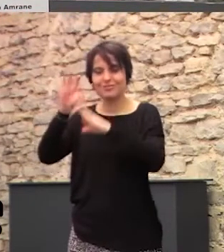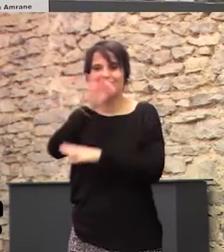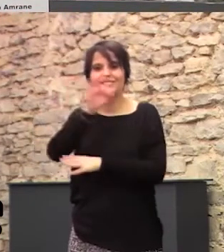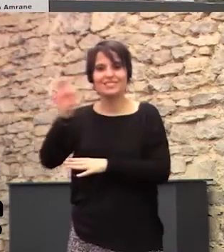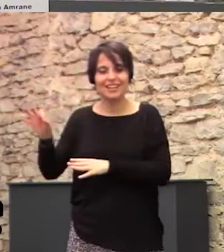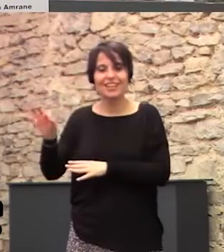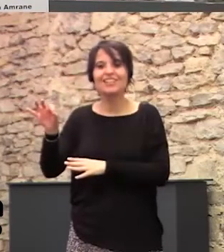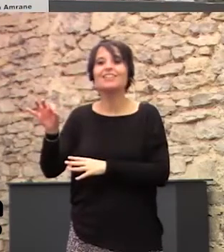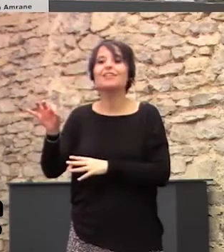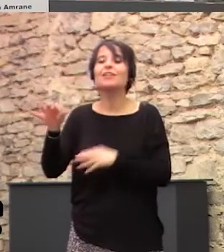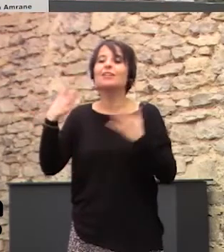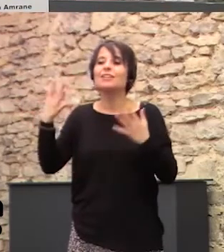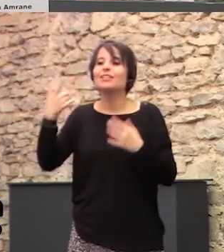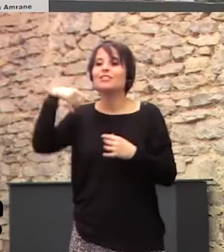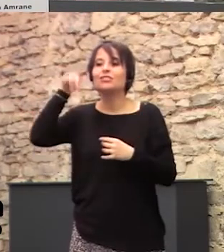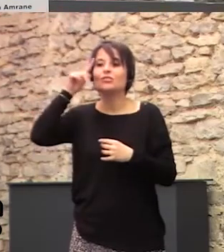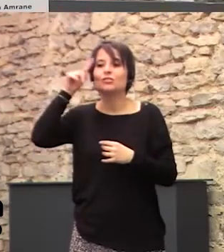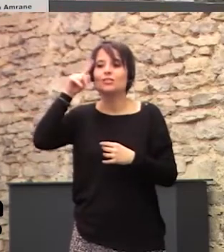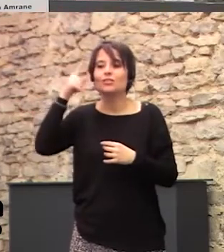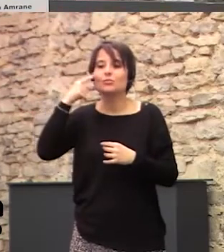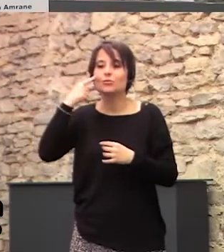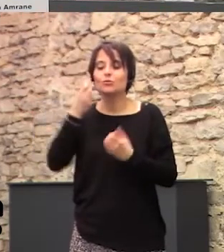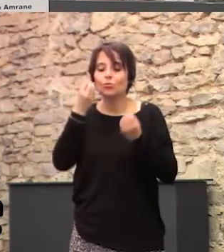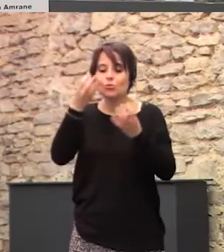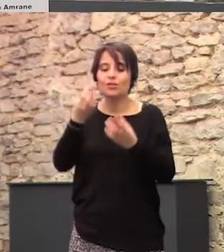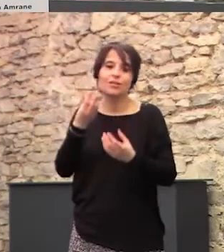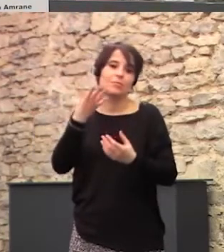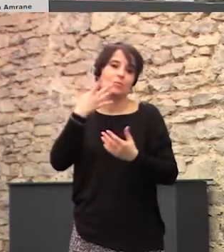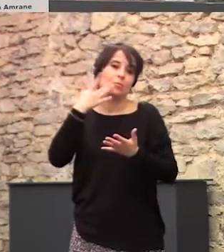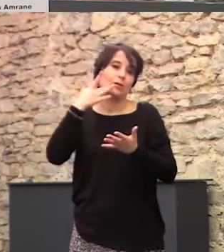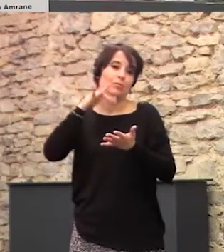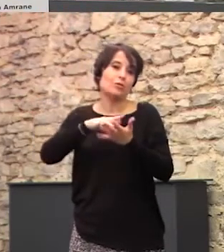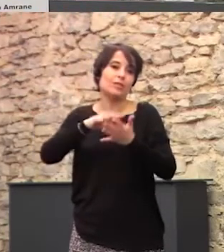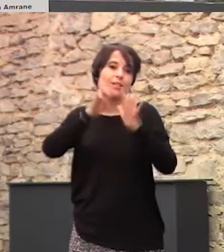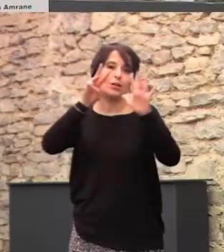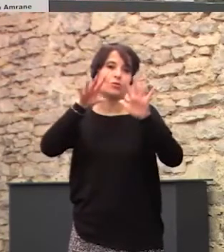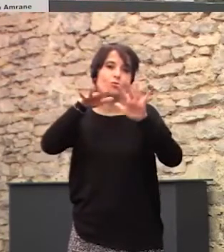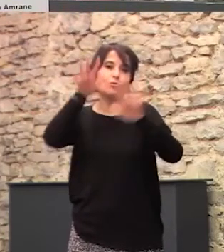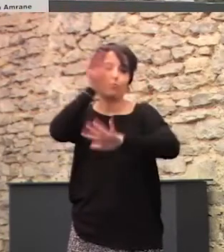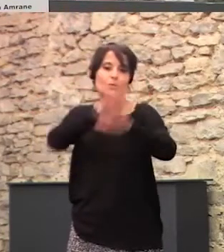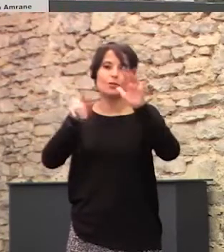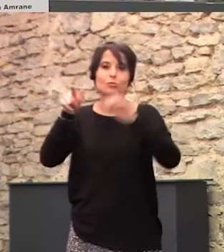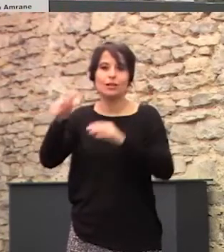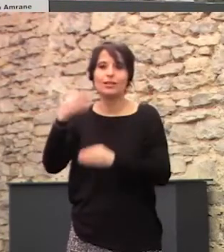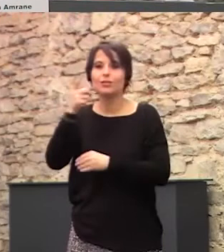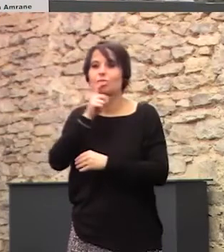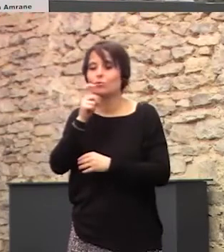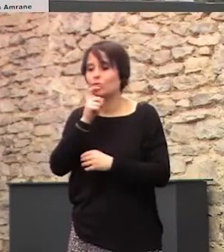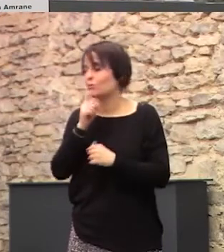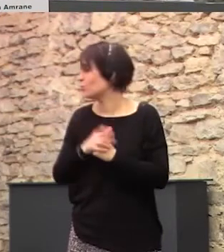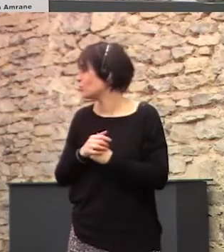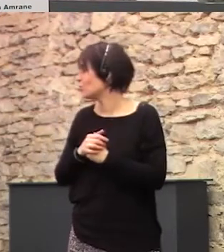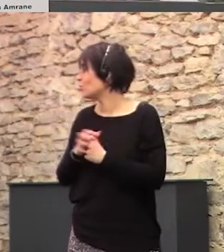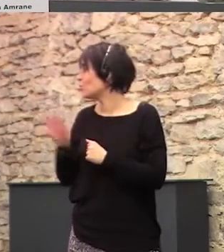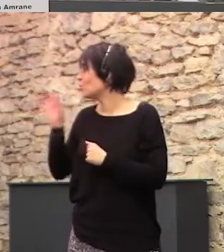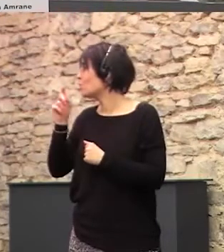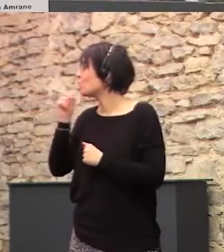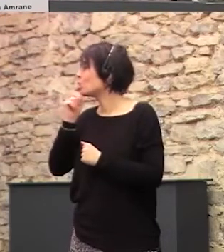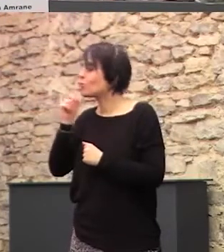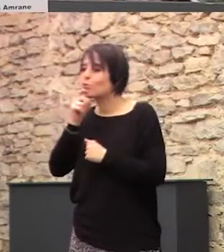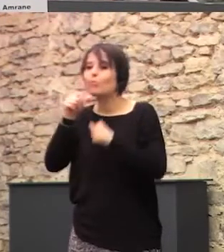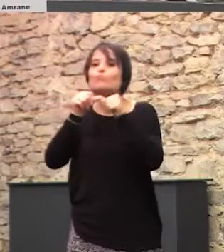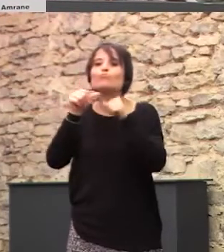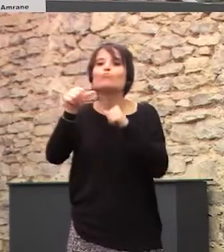y, no sé, una vivencia como la del 8M, en fin, cómo te colocas ahí? ¿O cómo os colocáis de…?